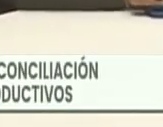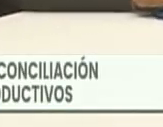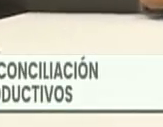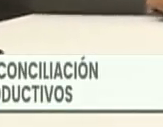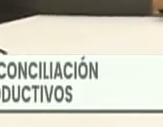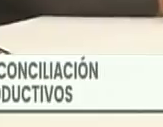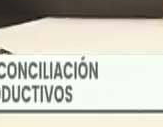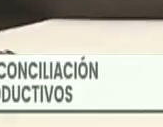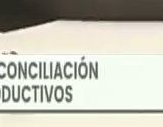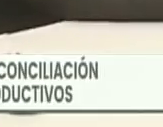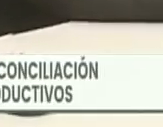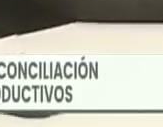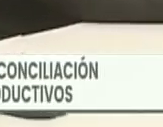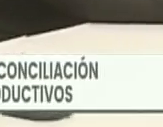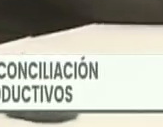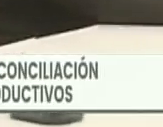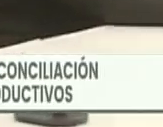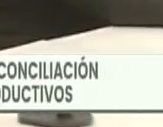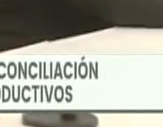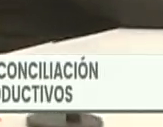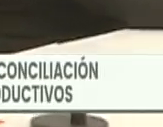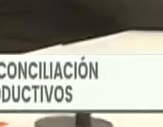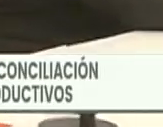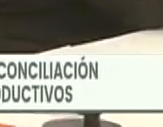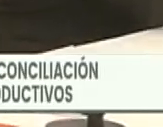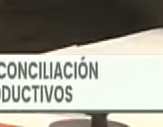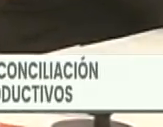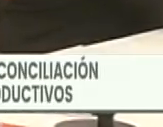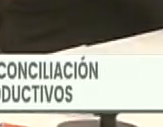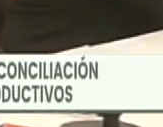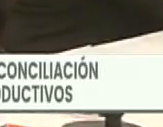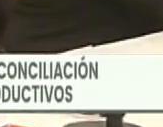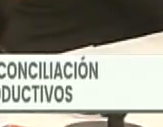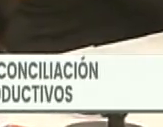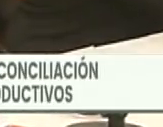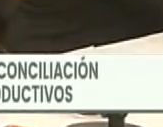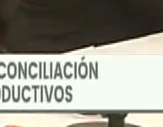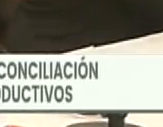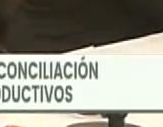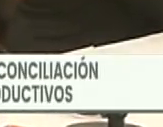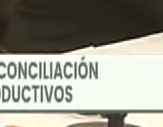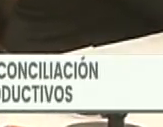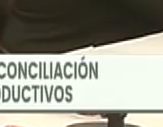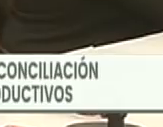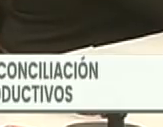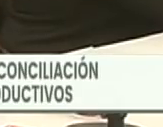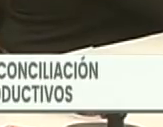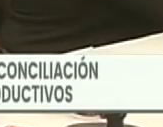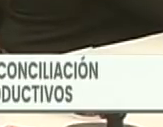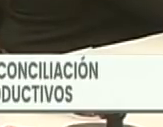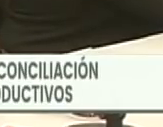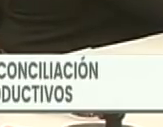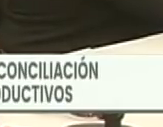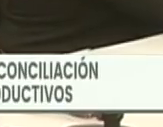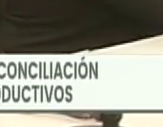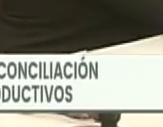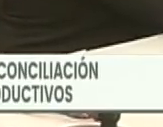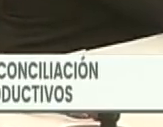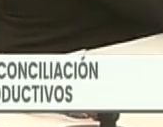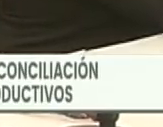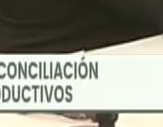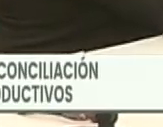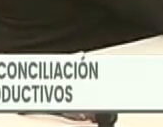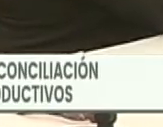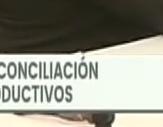muchísimo que usted haya creado la corporación de gas pero hay que intervenir un poco más